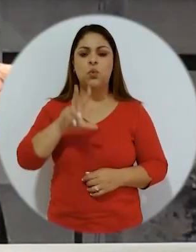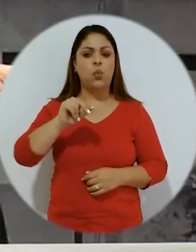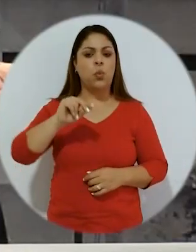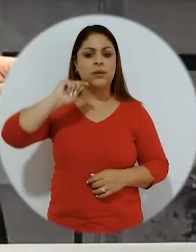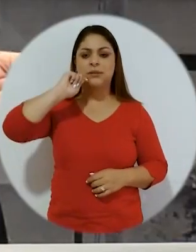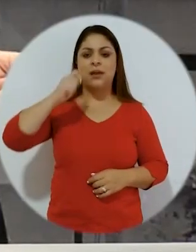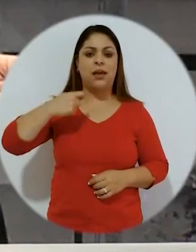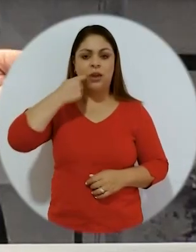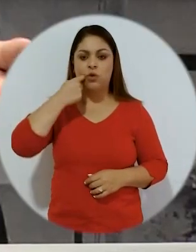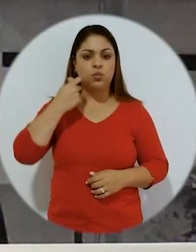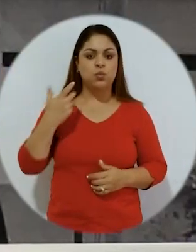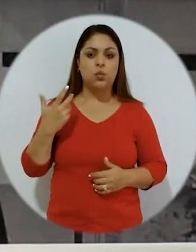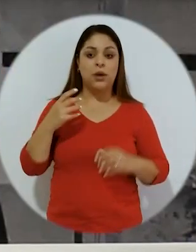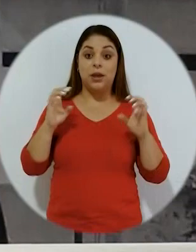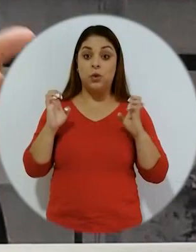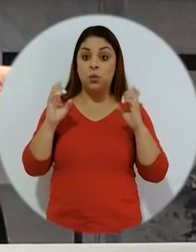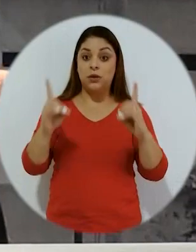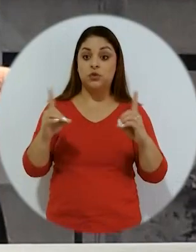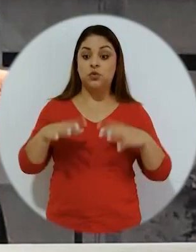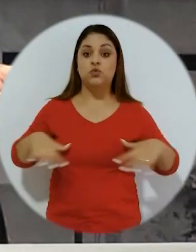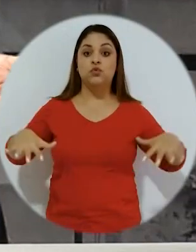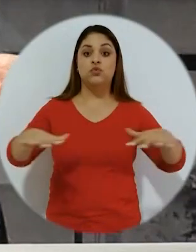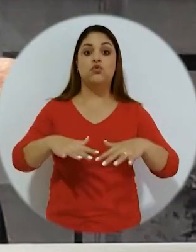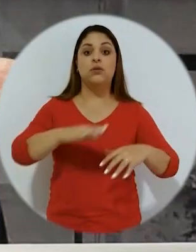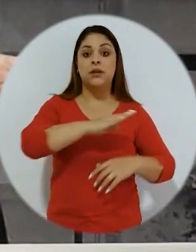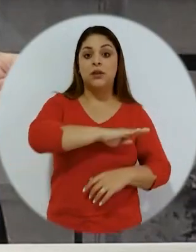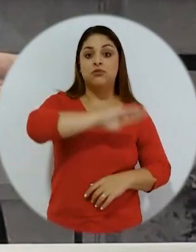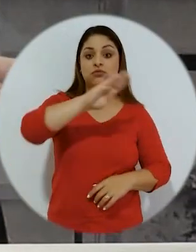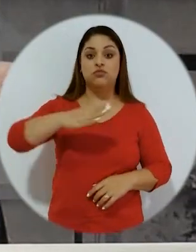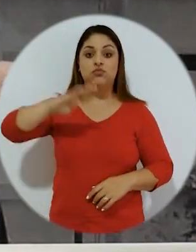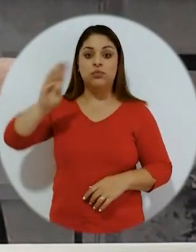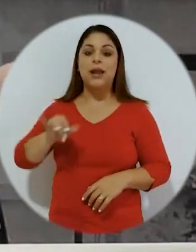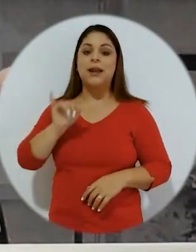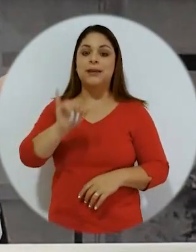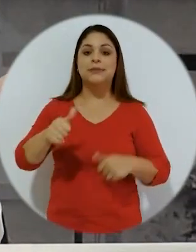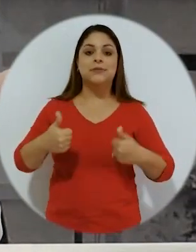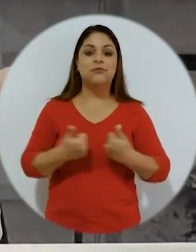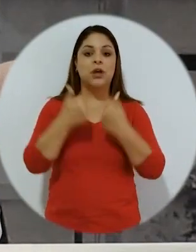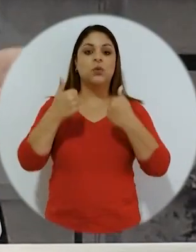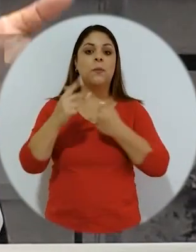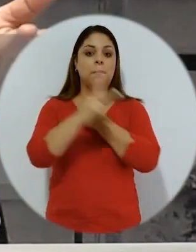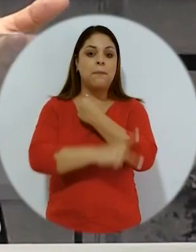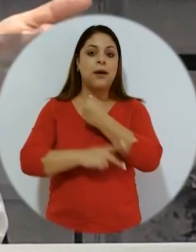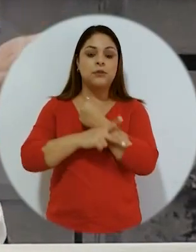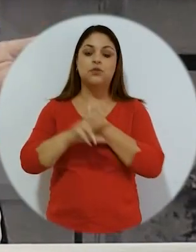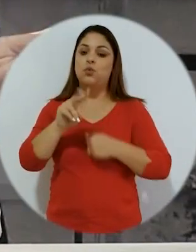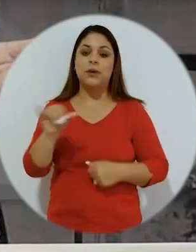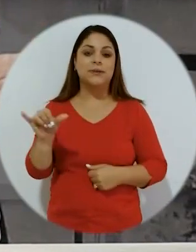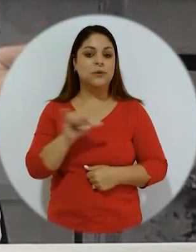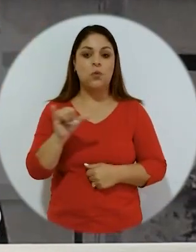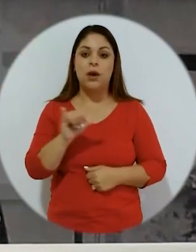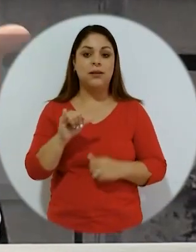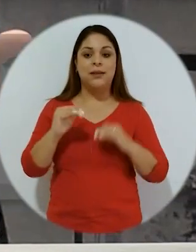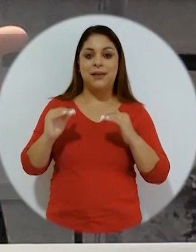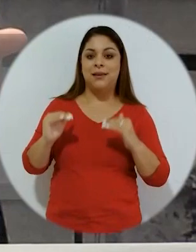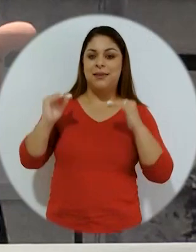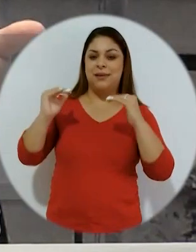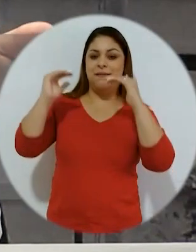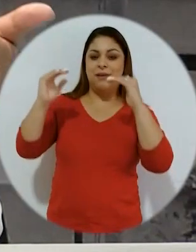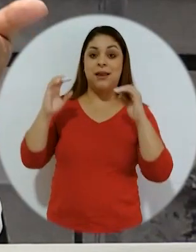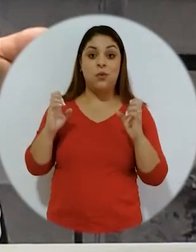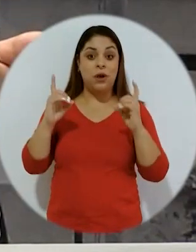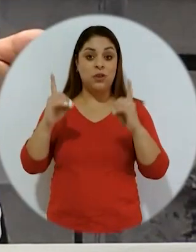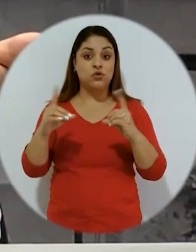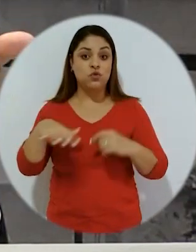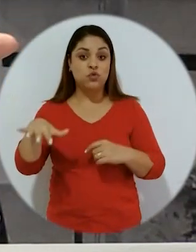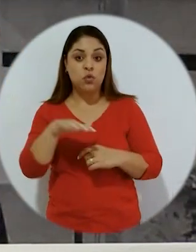es un secreto que la parte de educación en las zonas rurales es un reto país, ¿verdad? Y que no es lo mismo el nivel de educación que